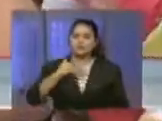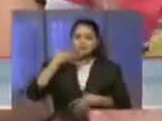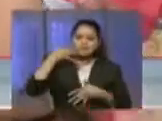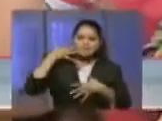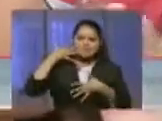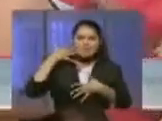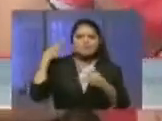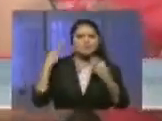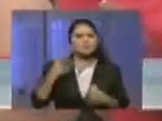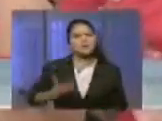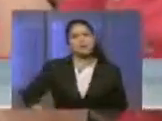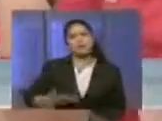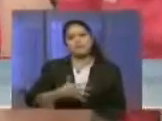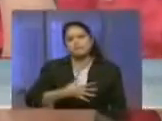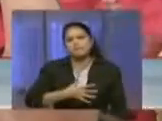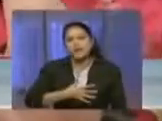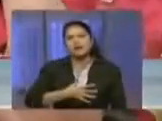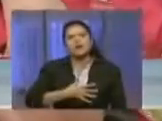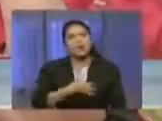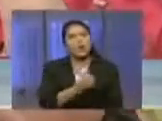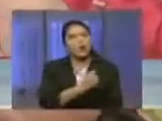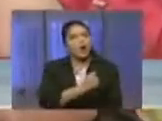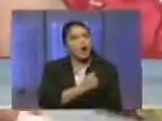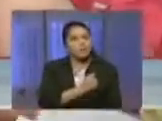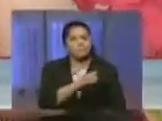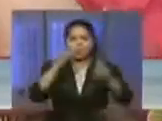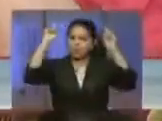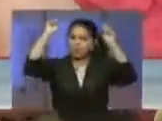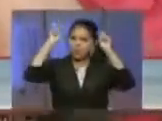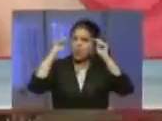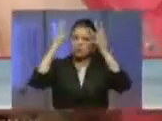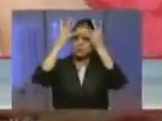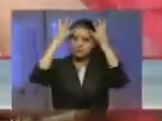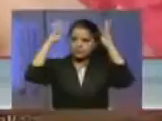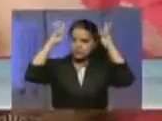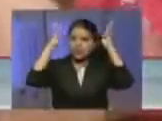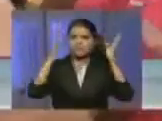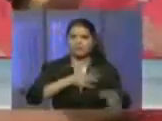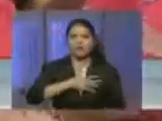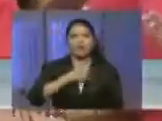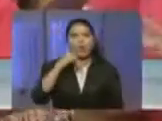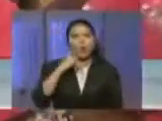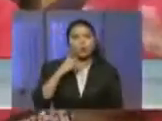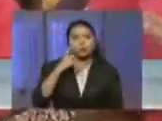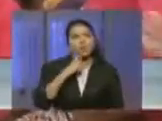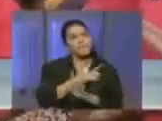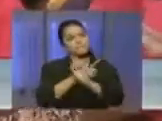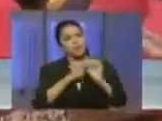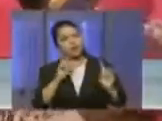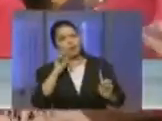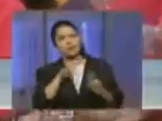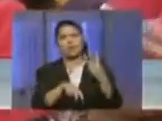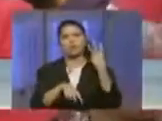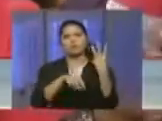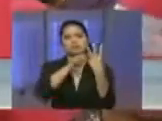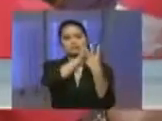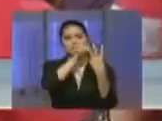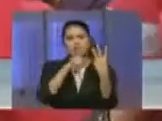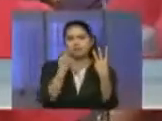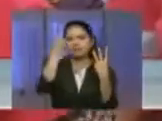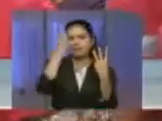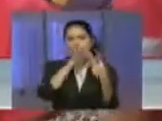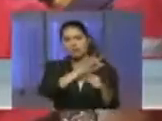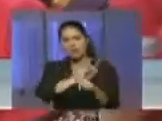significación y con mucho amor y en nuestra ancestralidad pero hemos visto que TR diputados además traidores de la